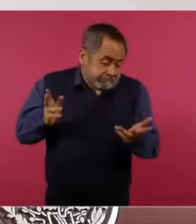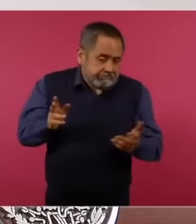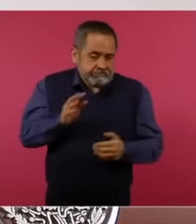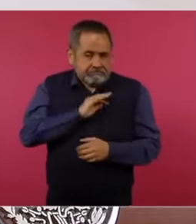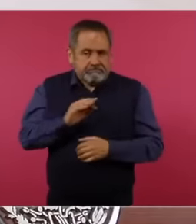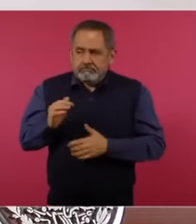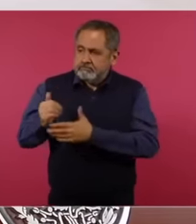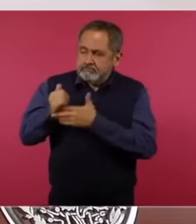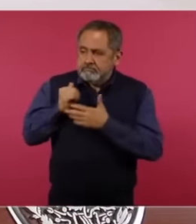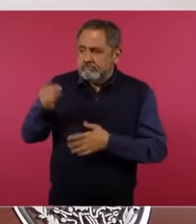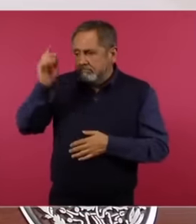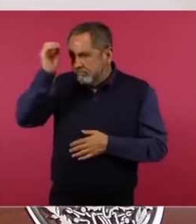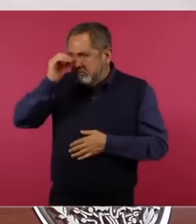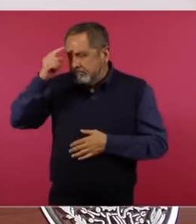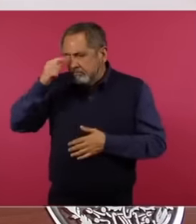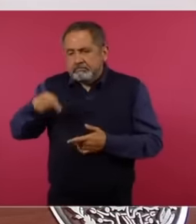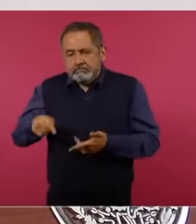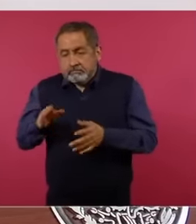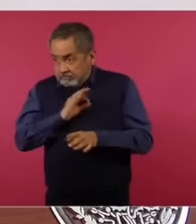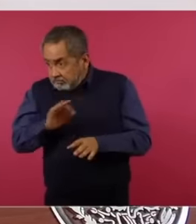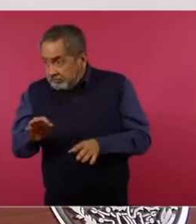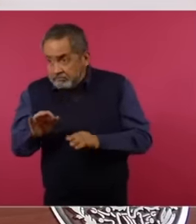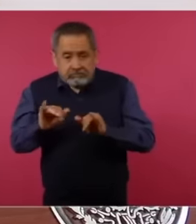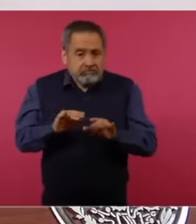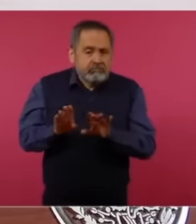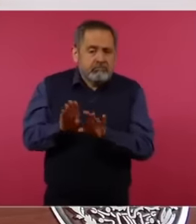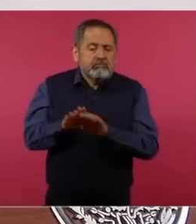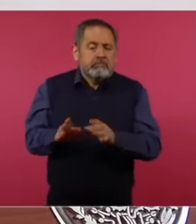para que nos dieran su punto de vista